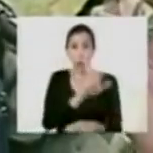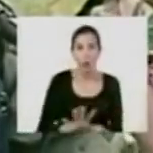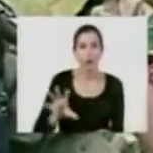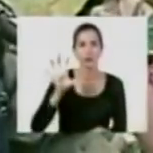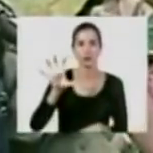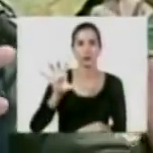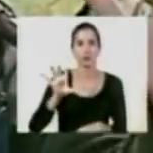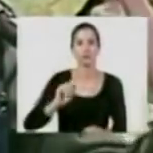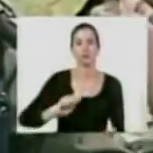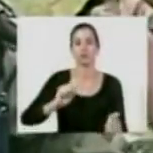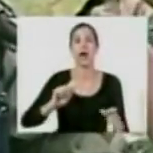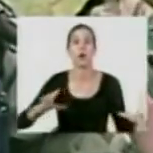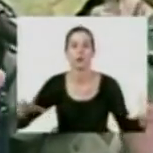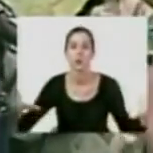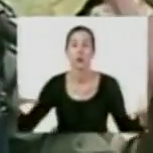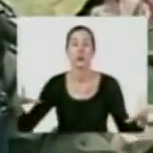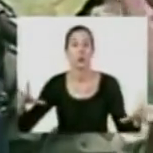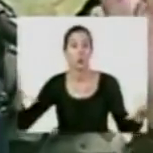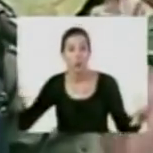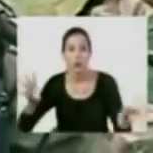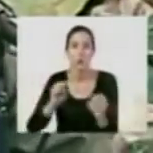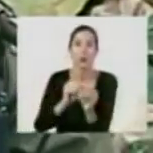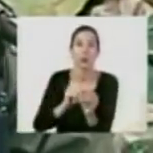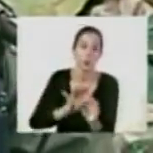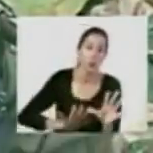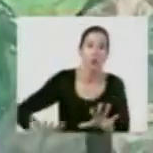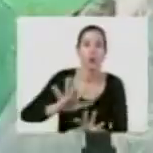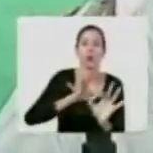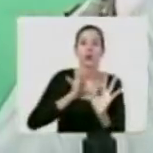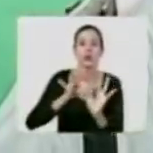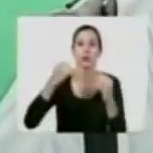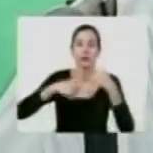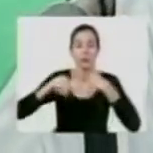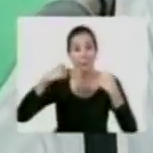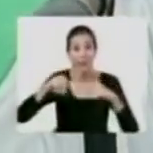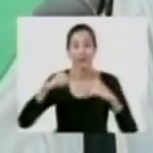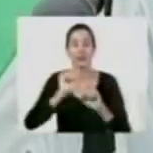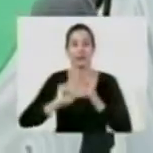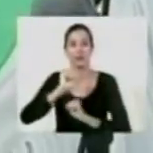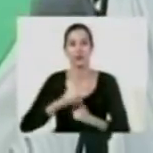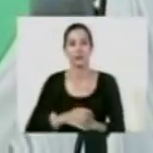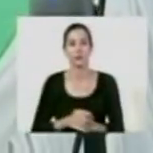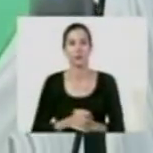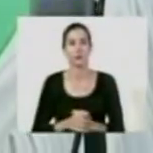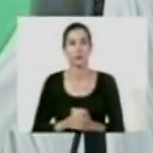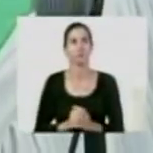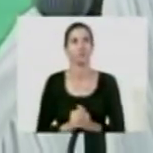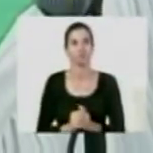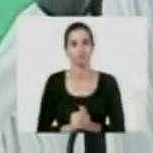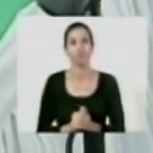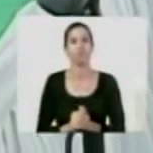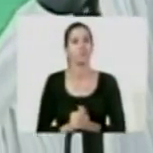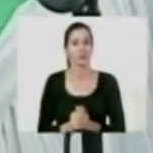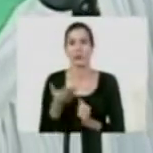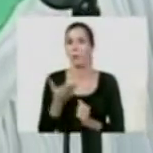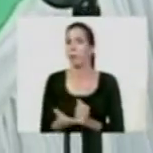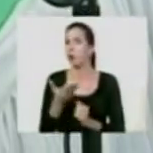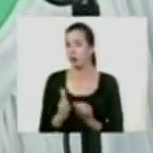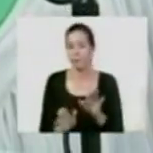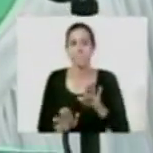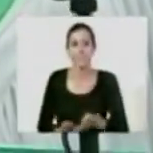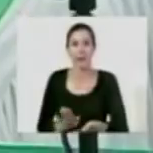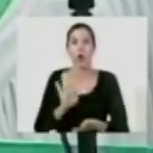nacional, al servicio de la defensa de la patria. Yo creo que ese paso ha sido fundamental. Usted dio